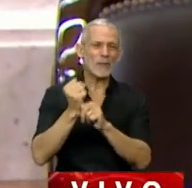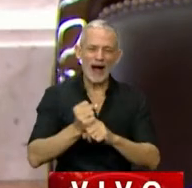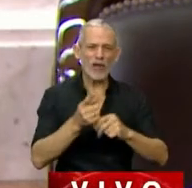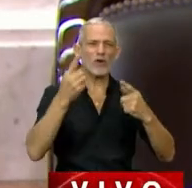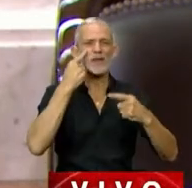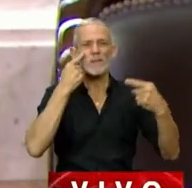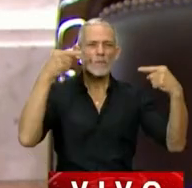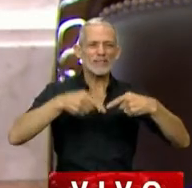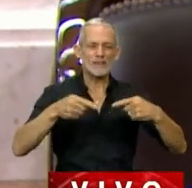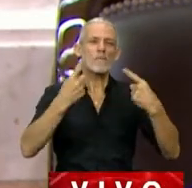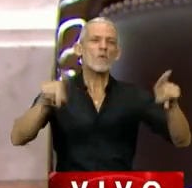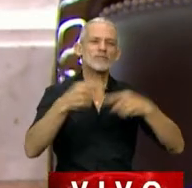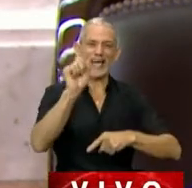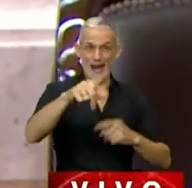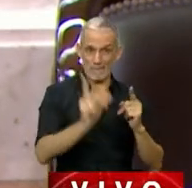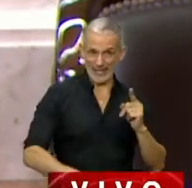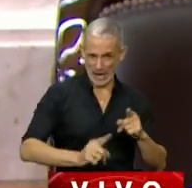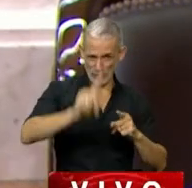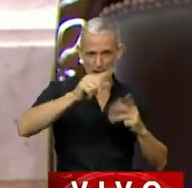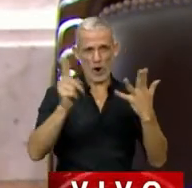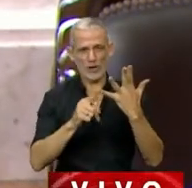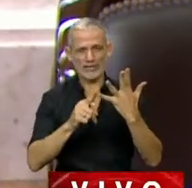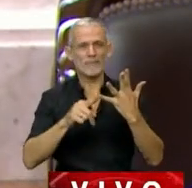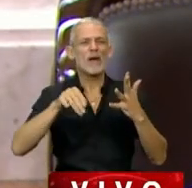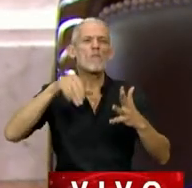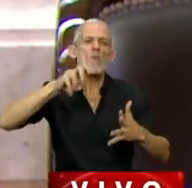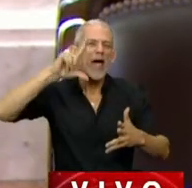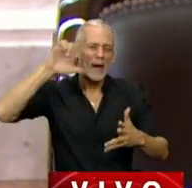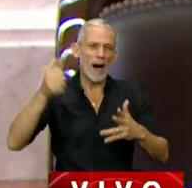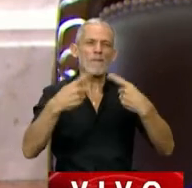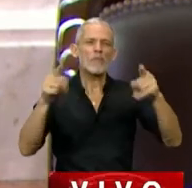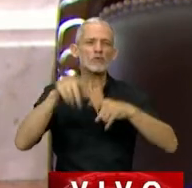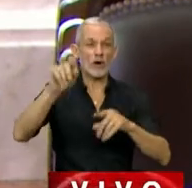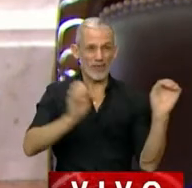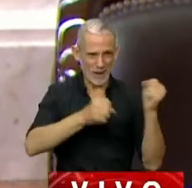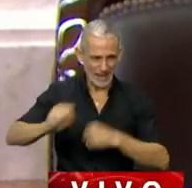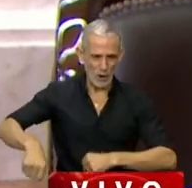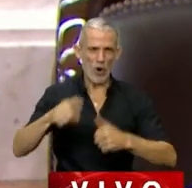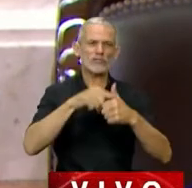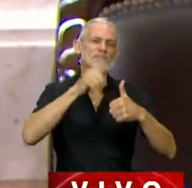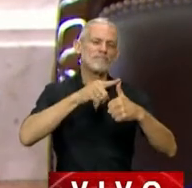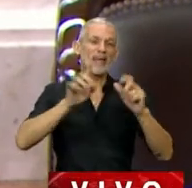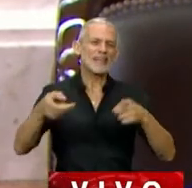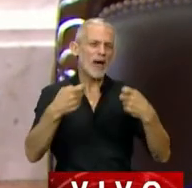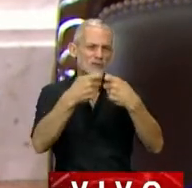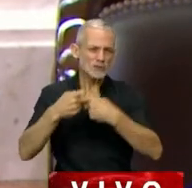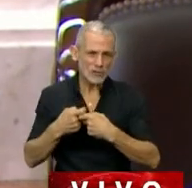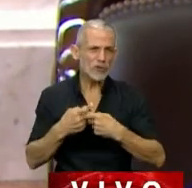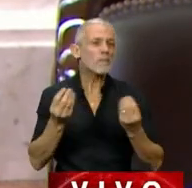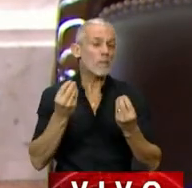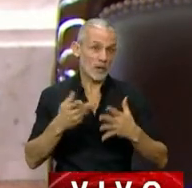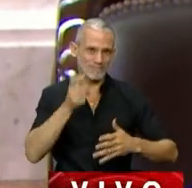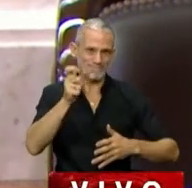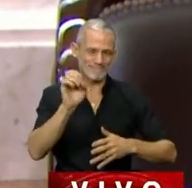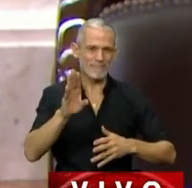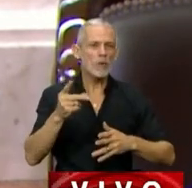Industria Musical Patagonia Norte, MUEVA, Músicos en Bariloche, y también quiero mencionar porque